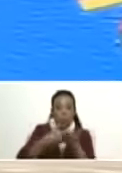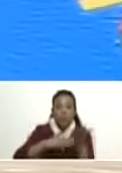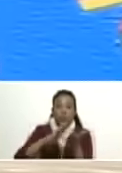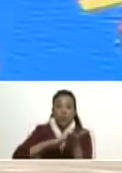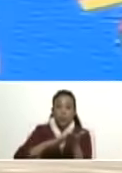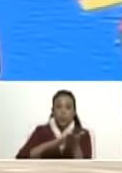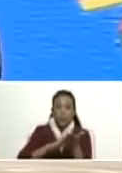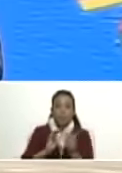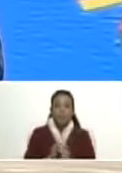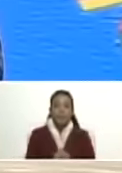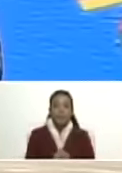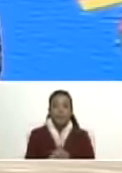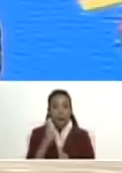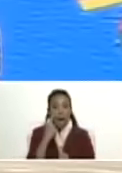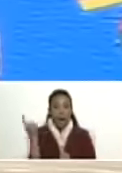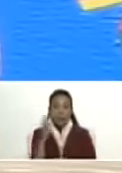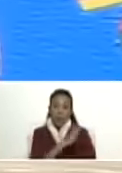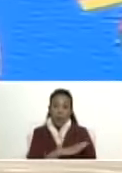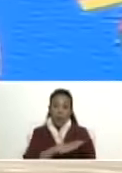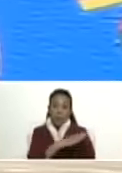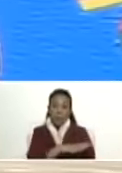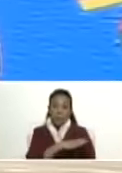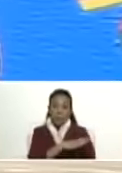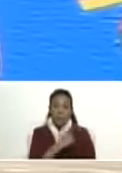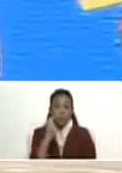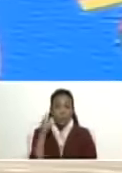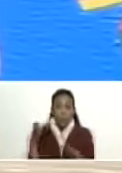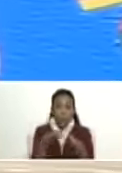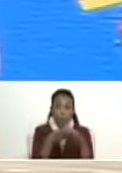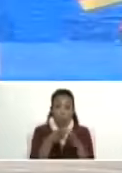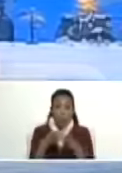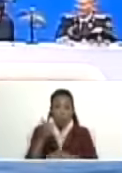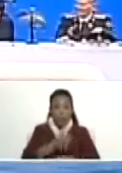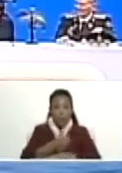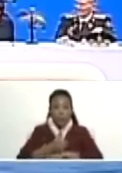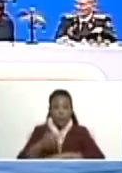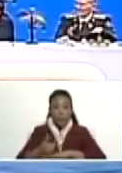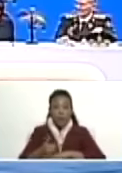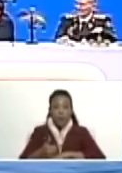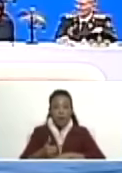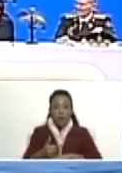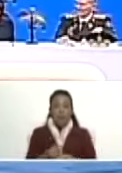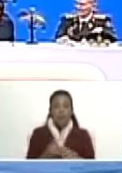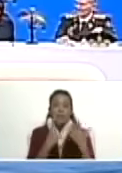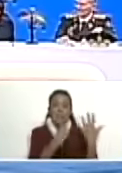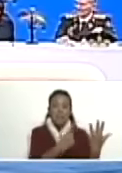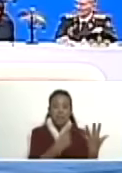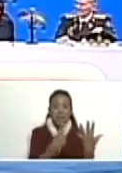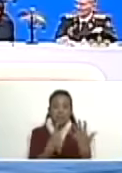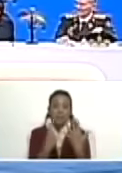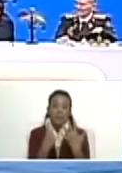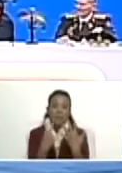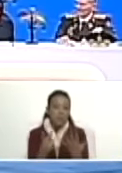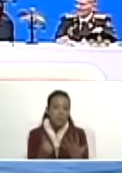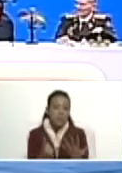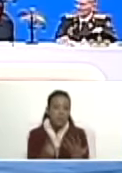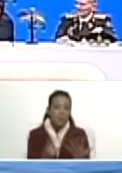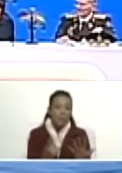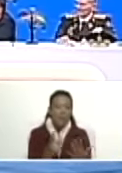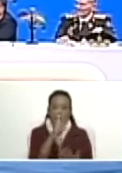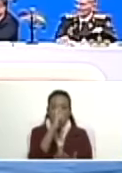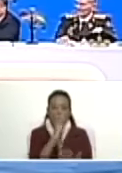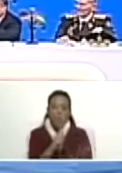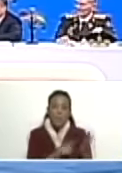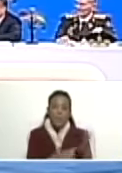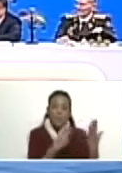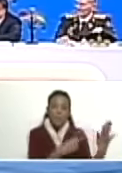Así fue con el establecimiento de la Comisión de Negociación 66-70. Así fue